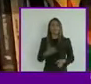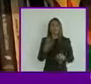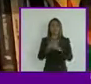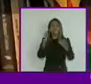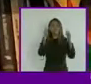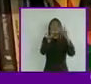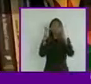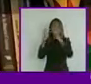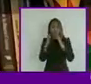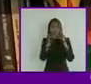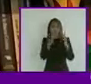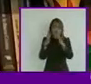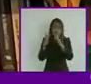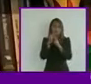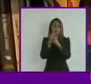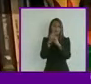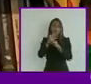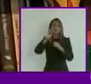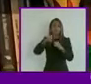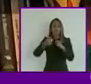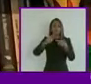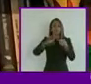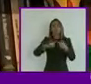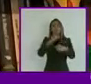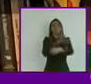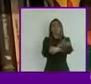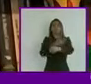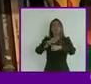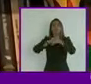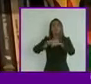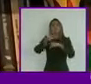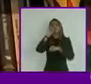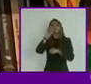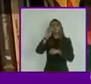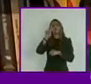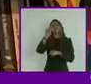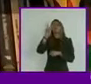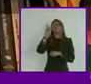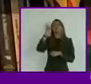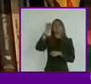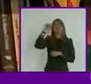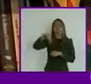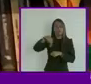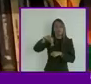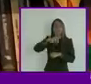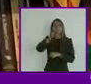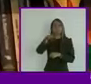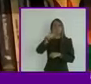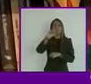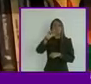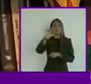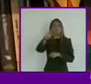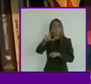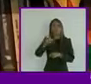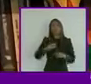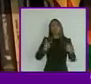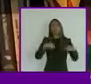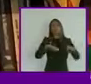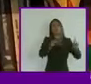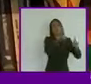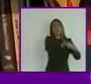conectados y conectadas el día de hoy con mi querido compañero y amigo Irving Yair Sánchez García, que representa al Instituto de Educación